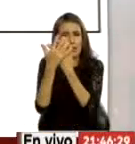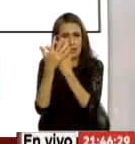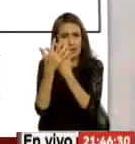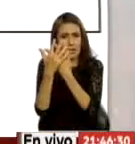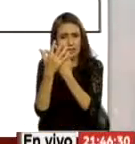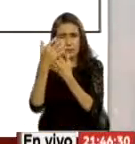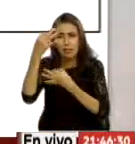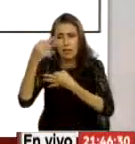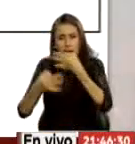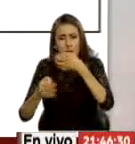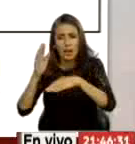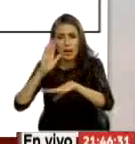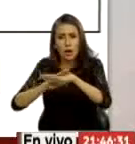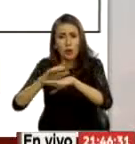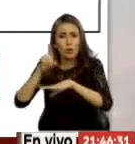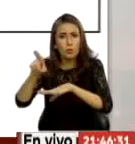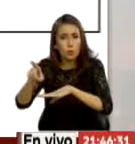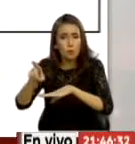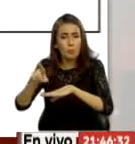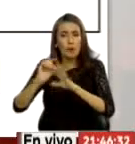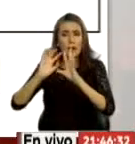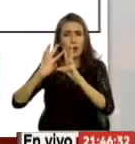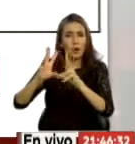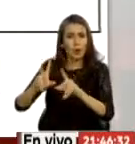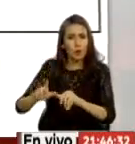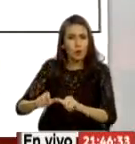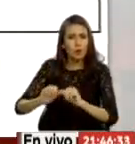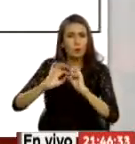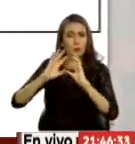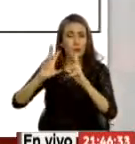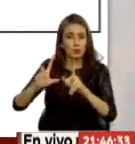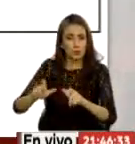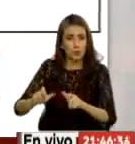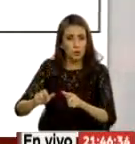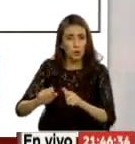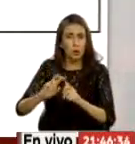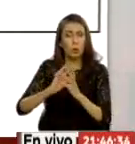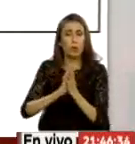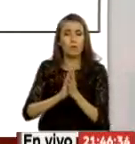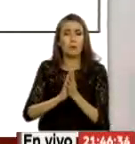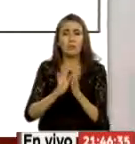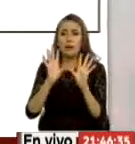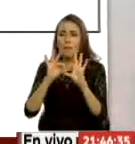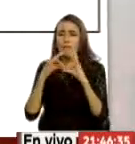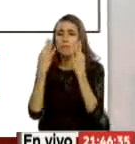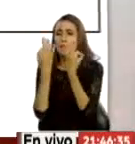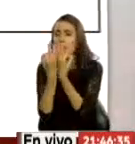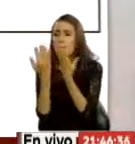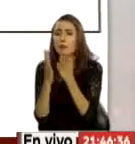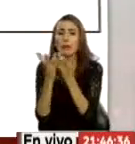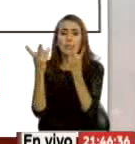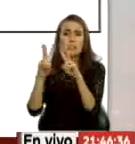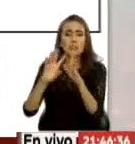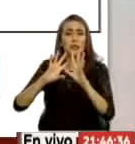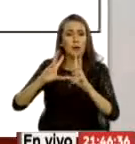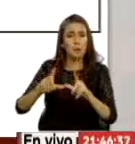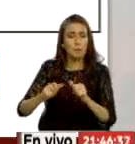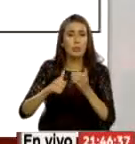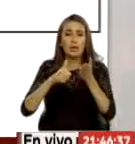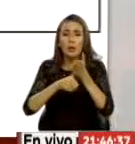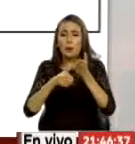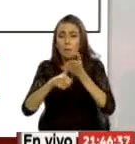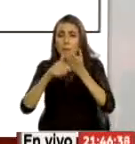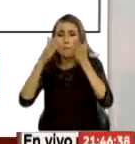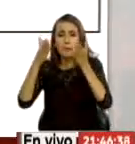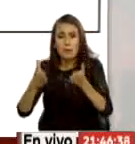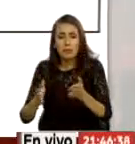enjuiciado, acusado de una serie de situaciones, a sus familiares, a otros funcionarios, ministros que